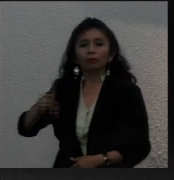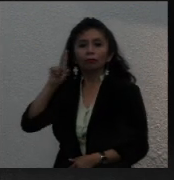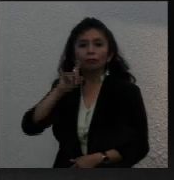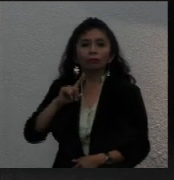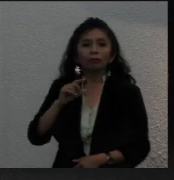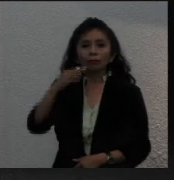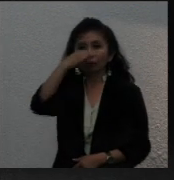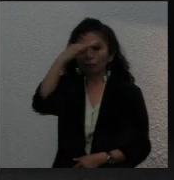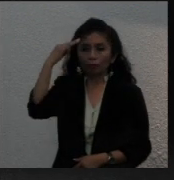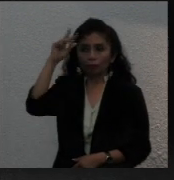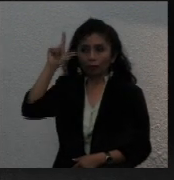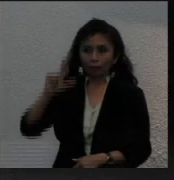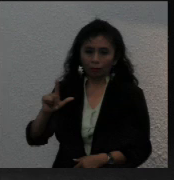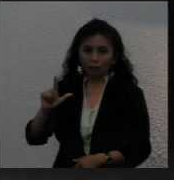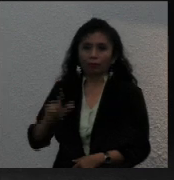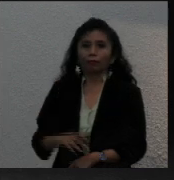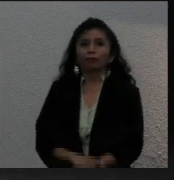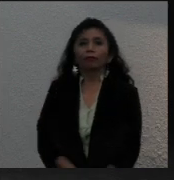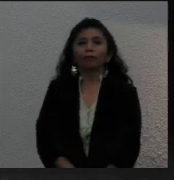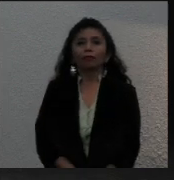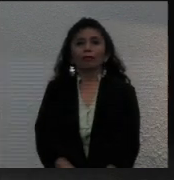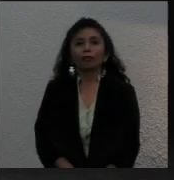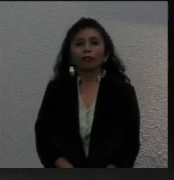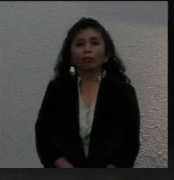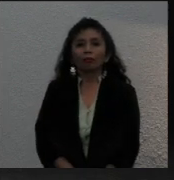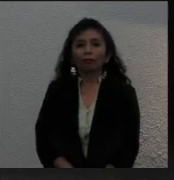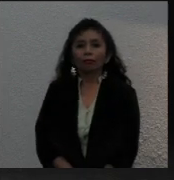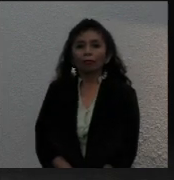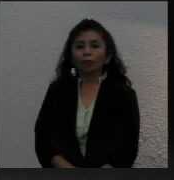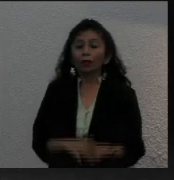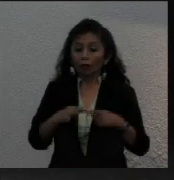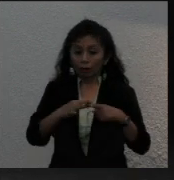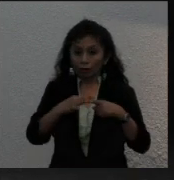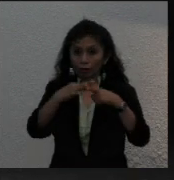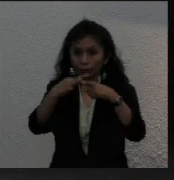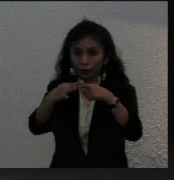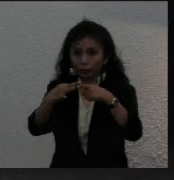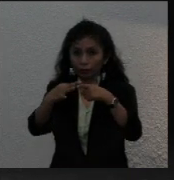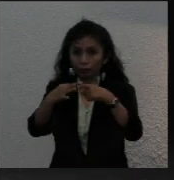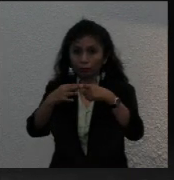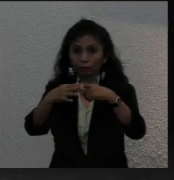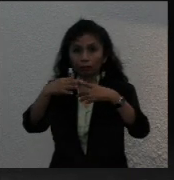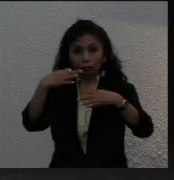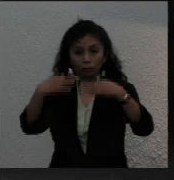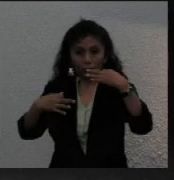Es usted bienvenida. Al representante del Poder Judicial,